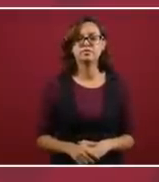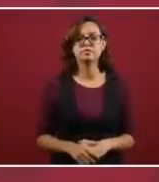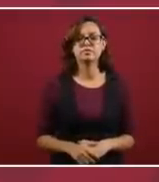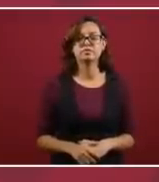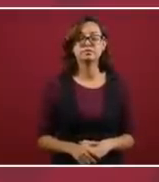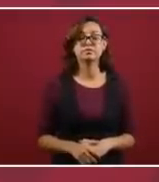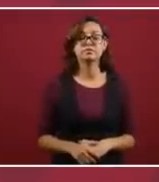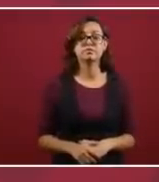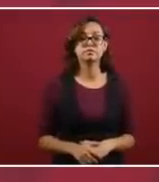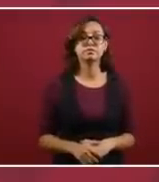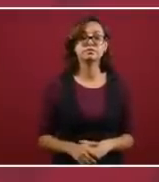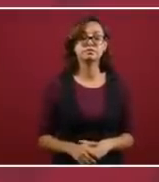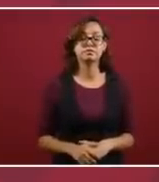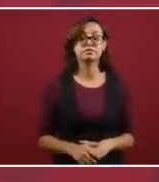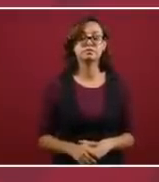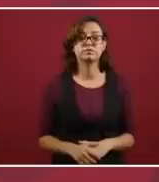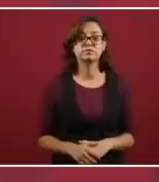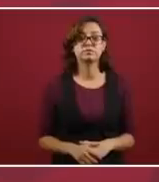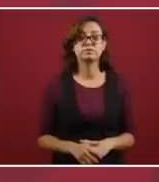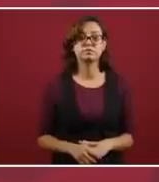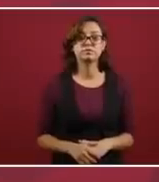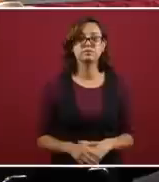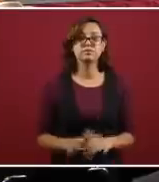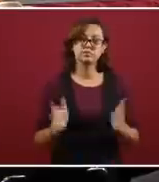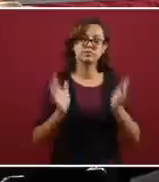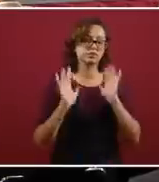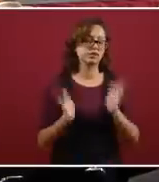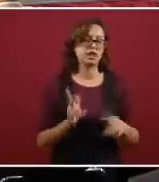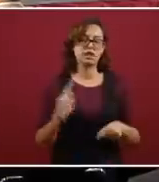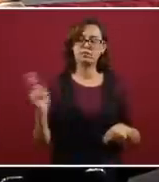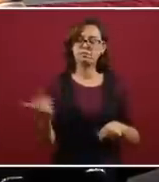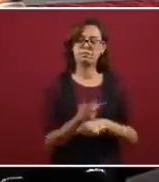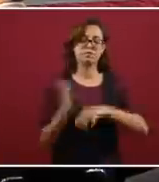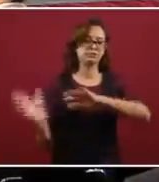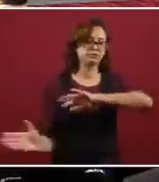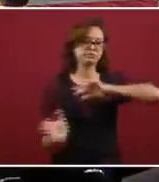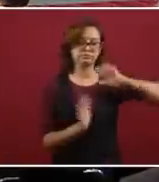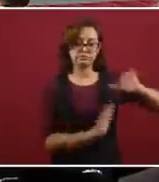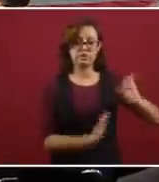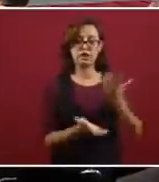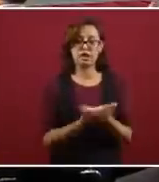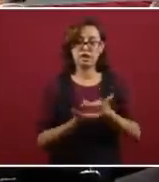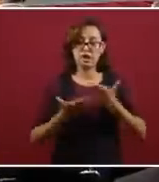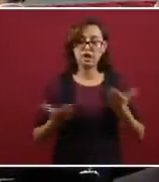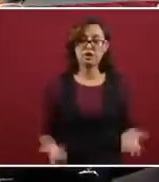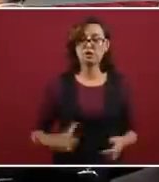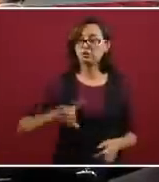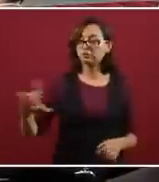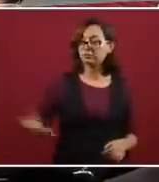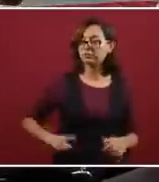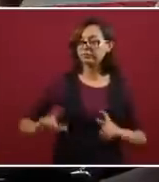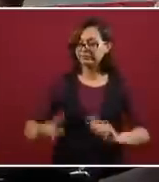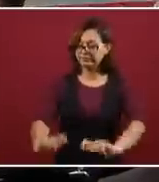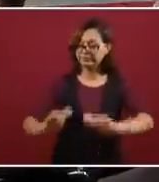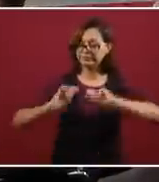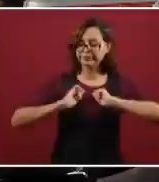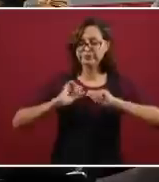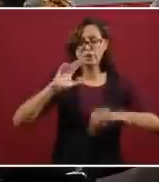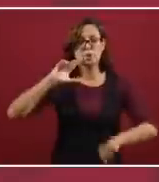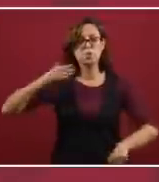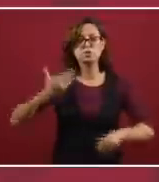Entonces, ya eso se hace a un lado y el Estado tiene que promover el